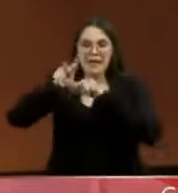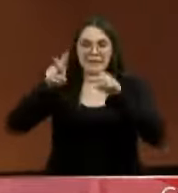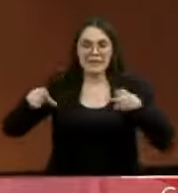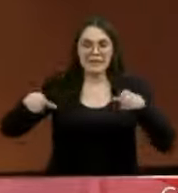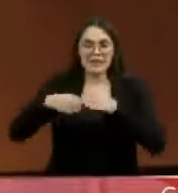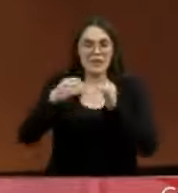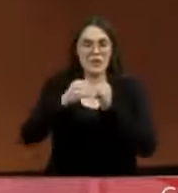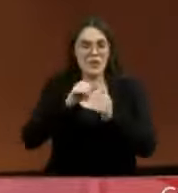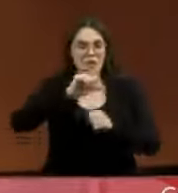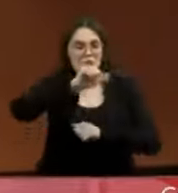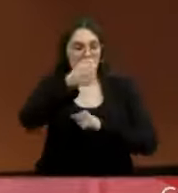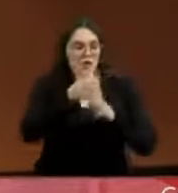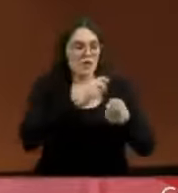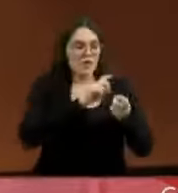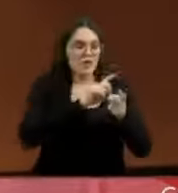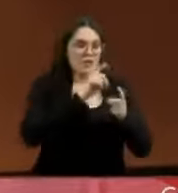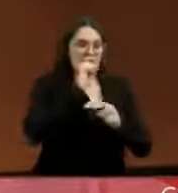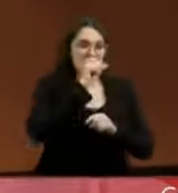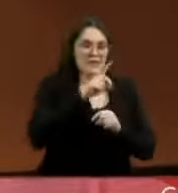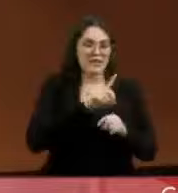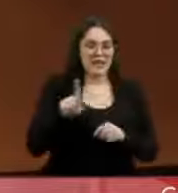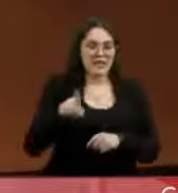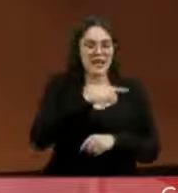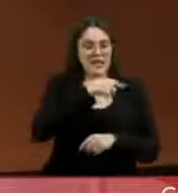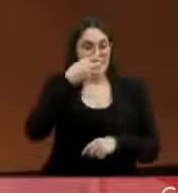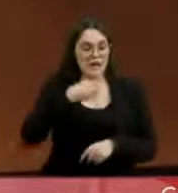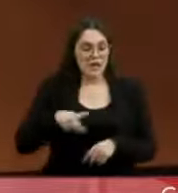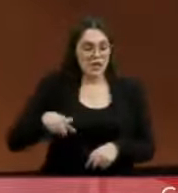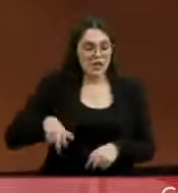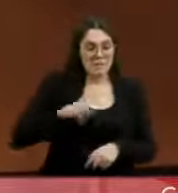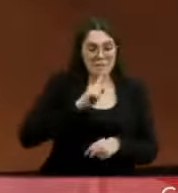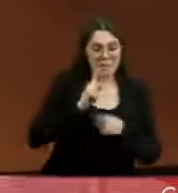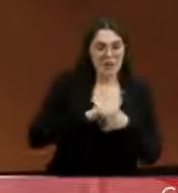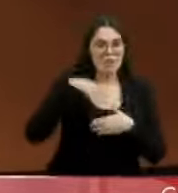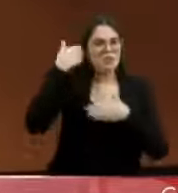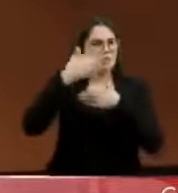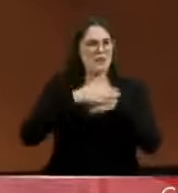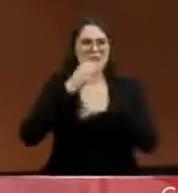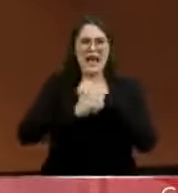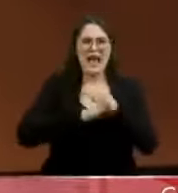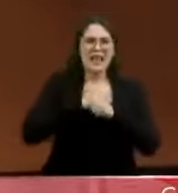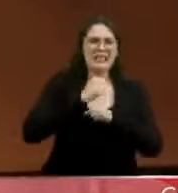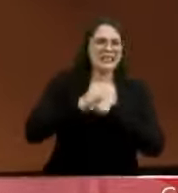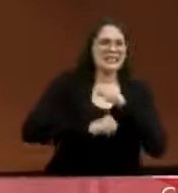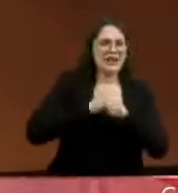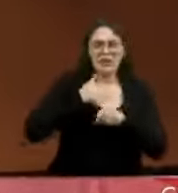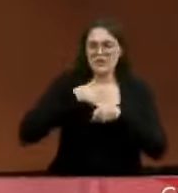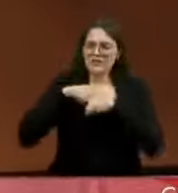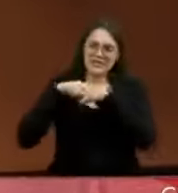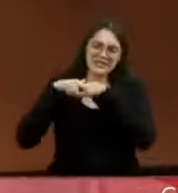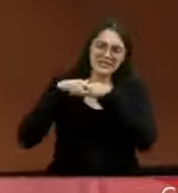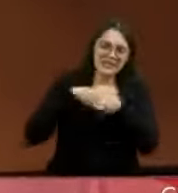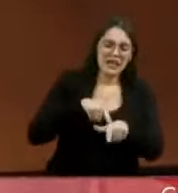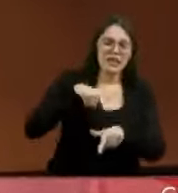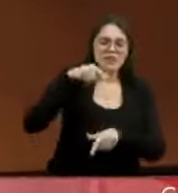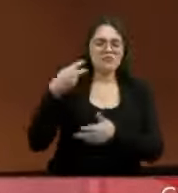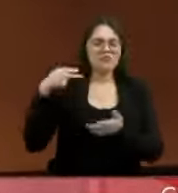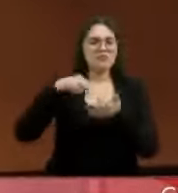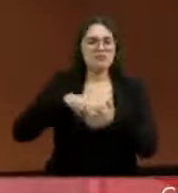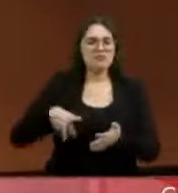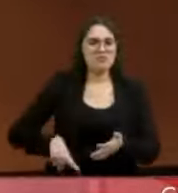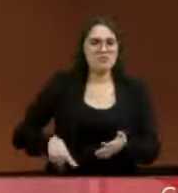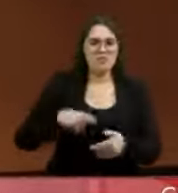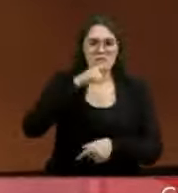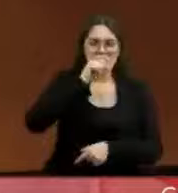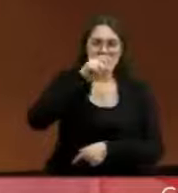a gobernar este país por décadas y va a ser así porque estamos cumpliéndole al pueblo de